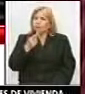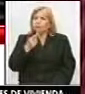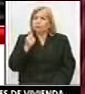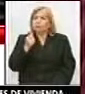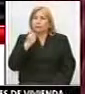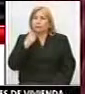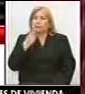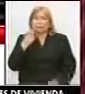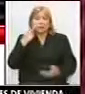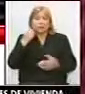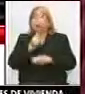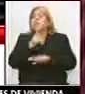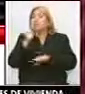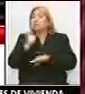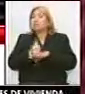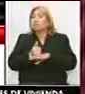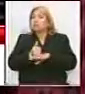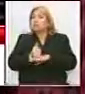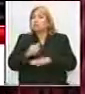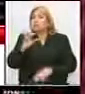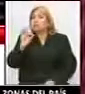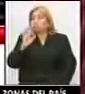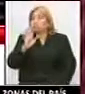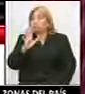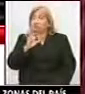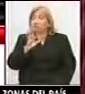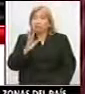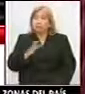como fundador en 96-95.